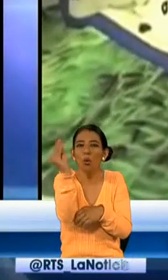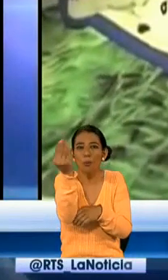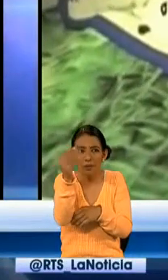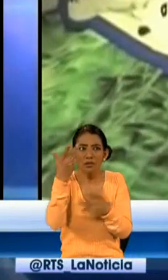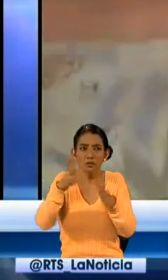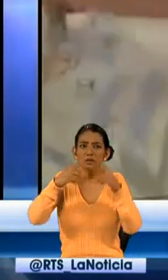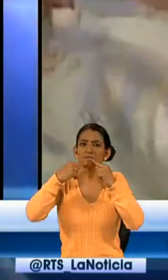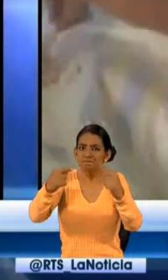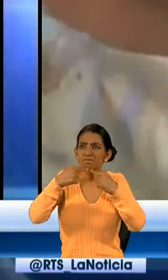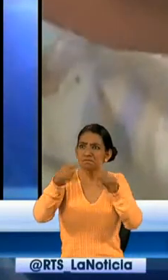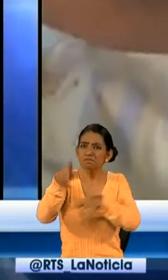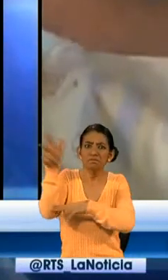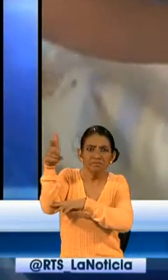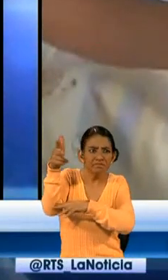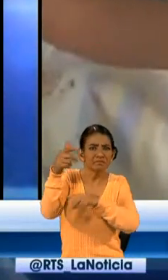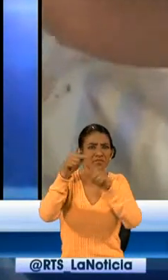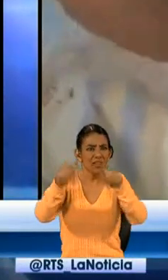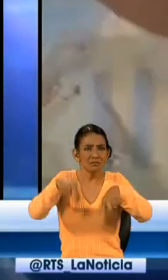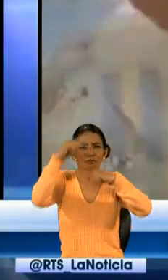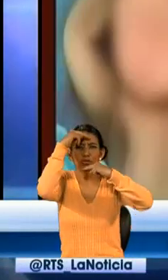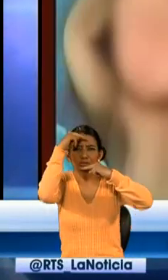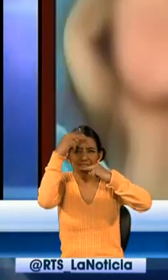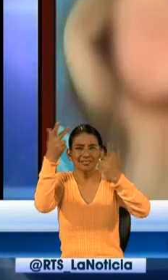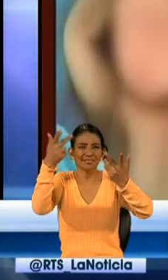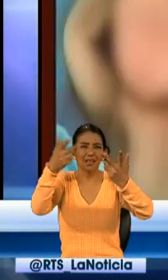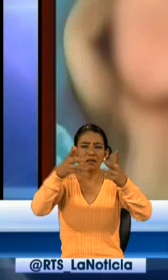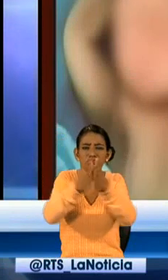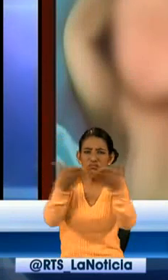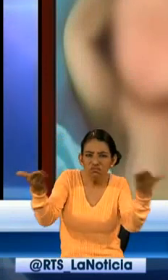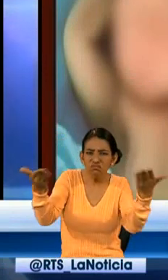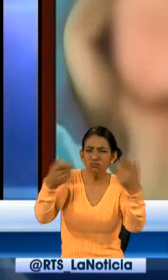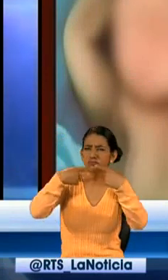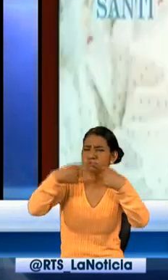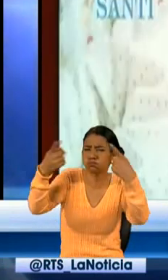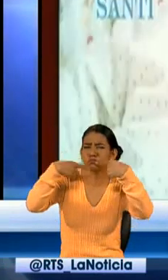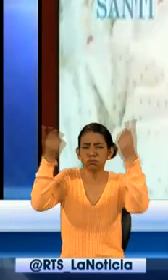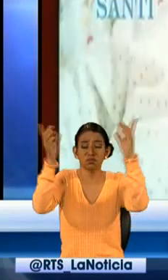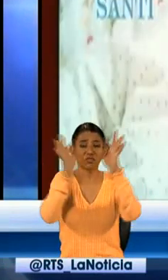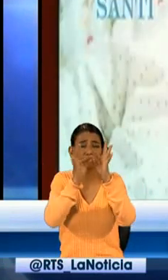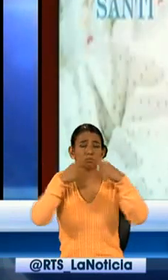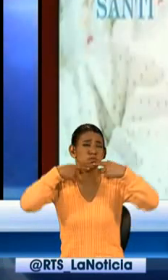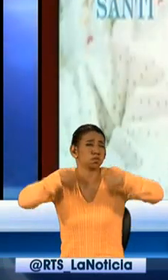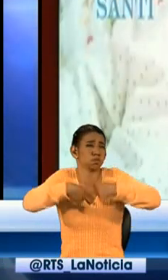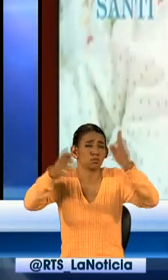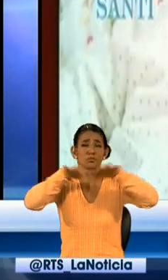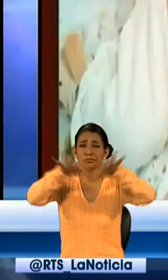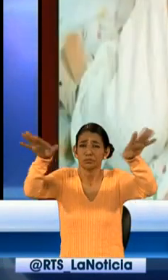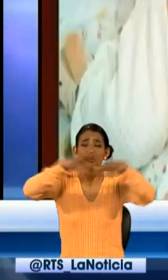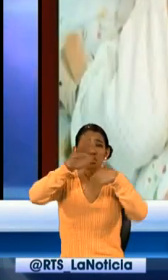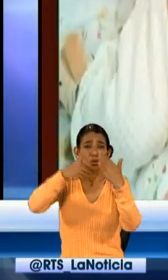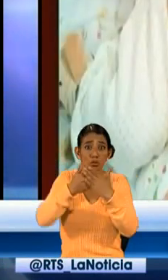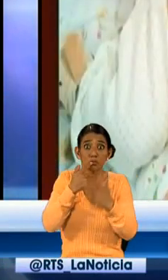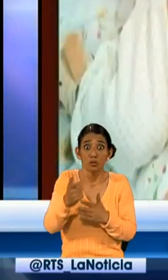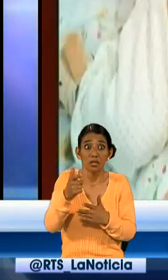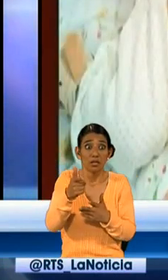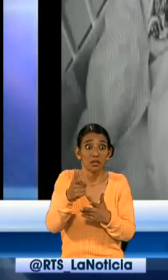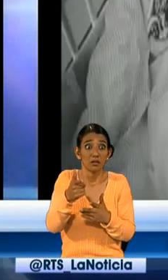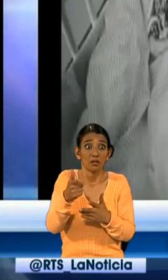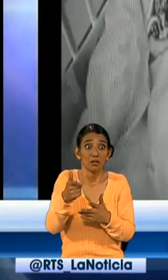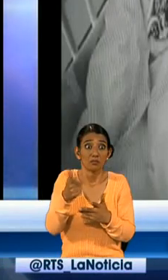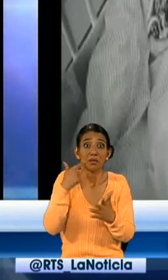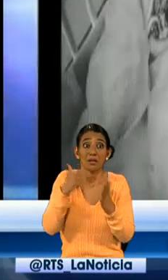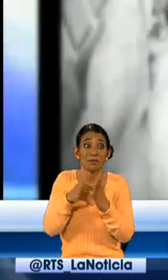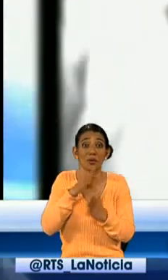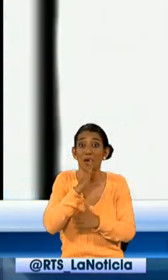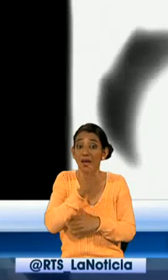de comunicación. Queremos que se haga una campaña de difusión masiva que permita llegar a todos los hogares, porque es que en una casa siempre